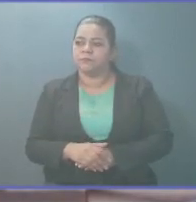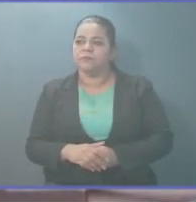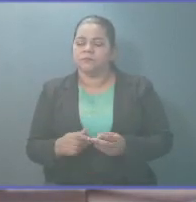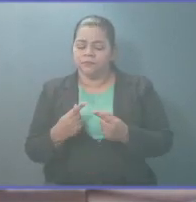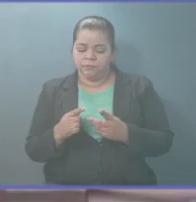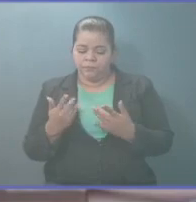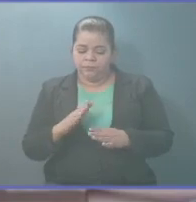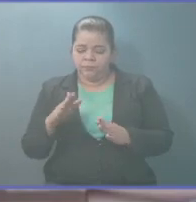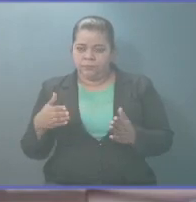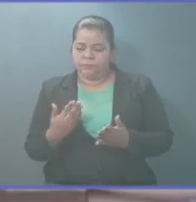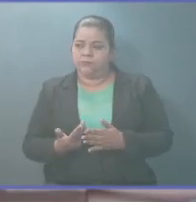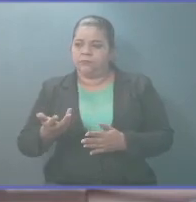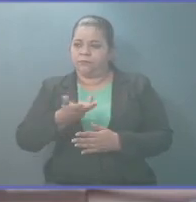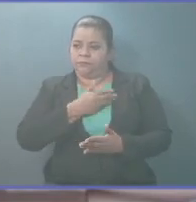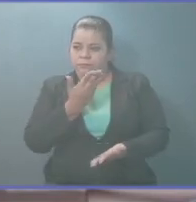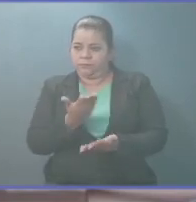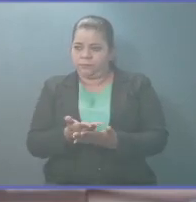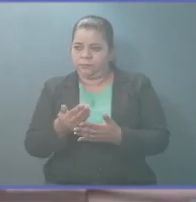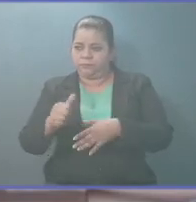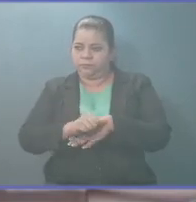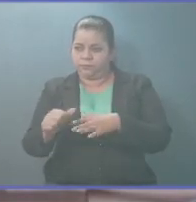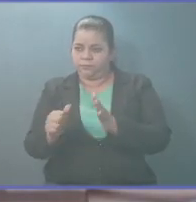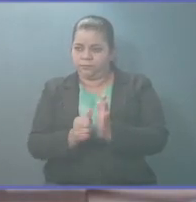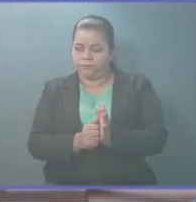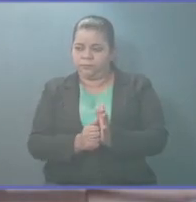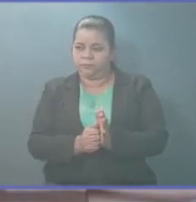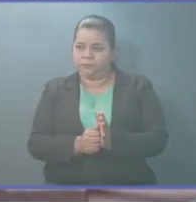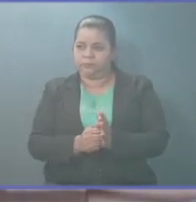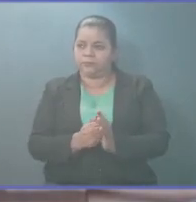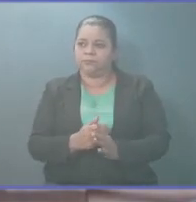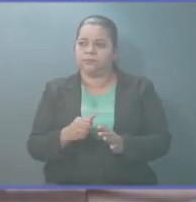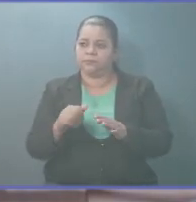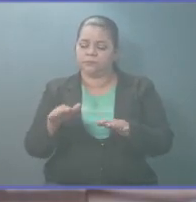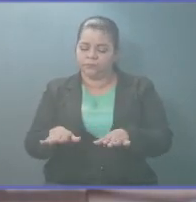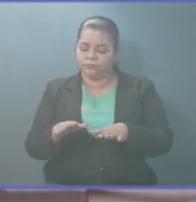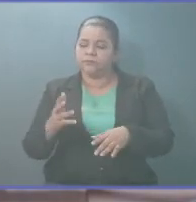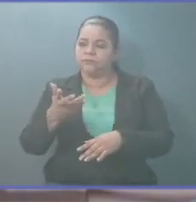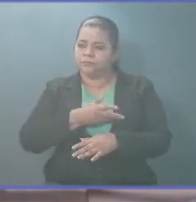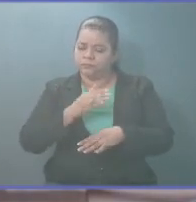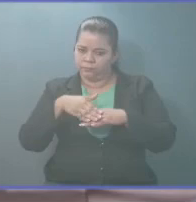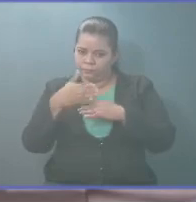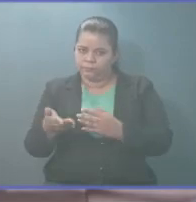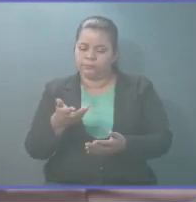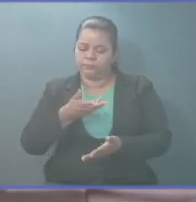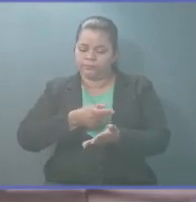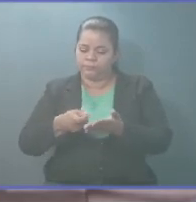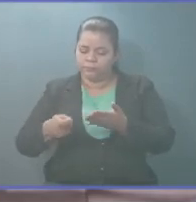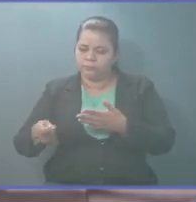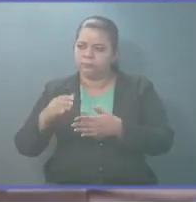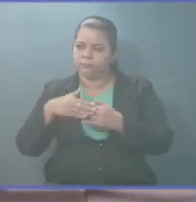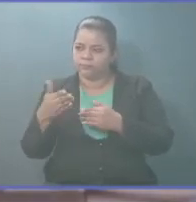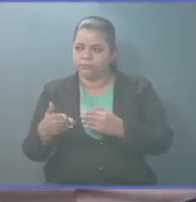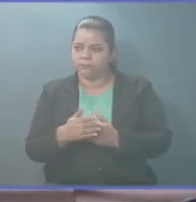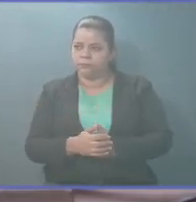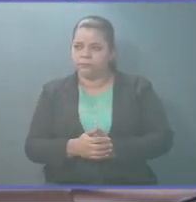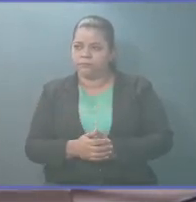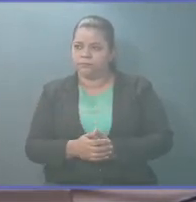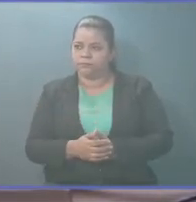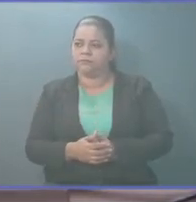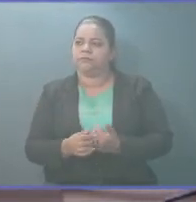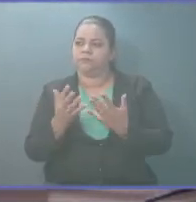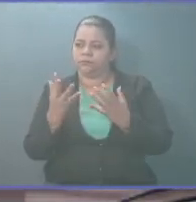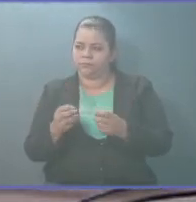simbólicamente dijo darle prioridad a la persona con discapacidad, y este es el momento de demostrar, así como le dijo a los estudiantes